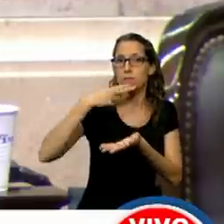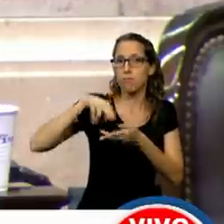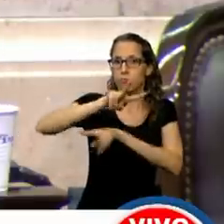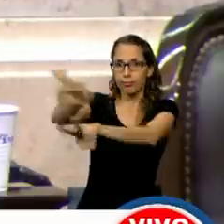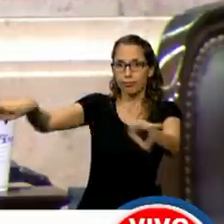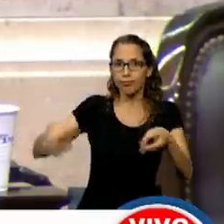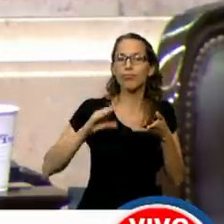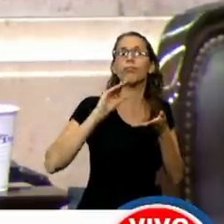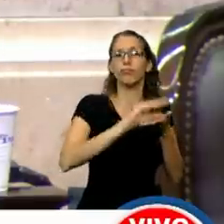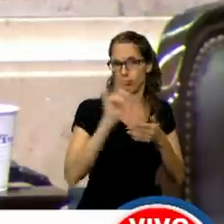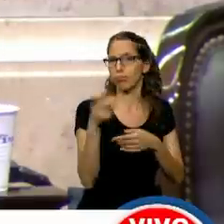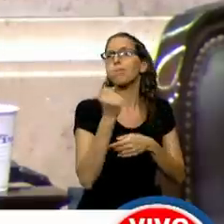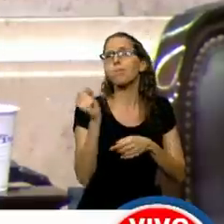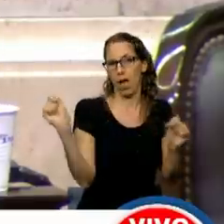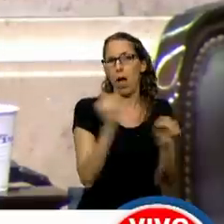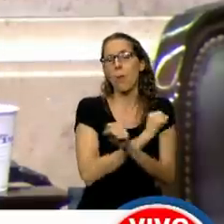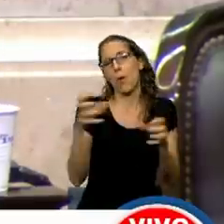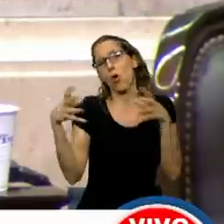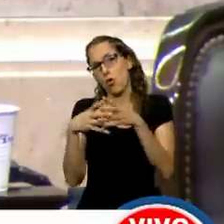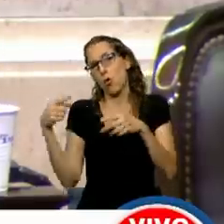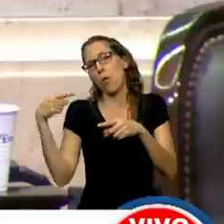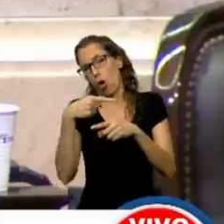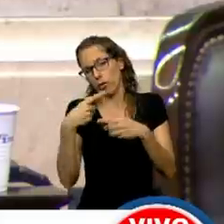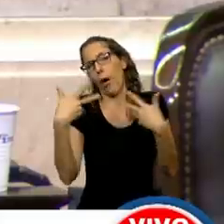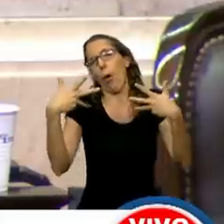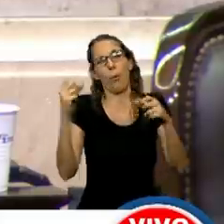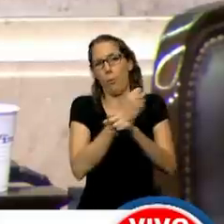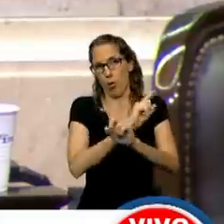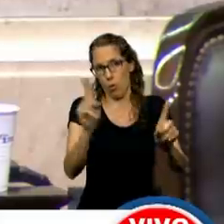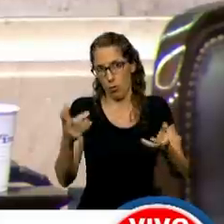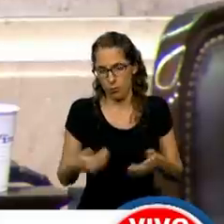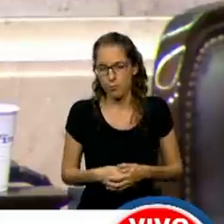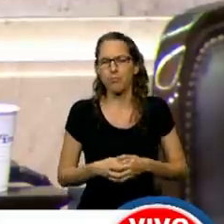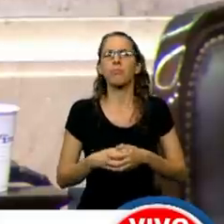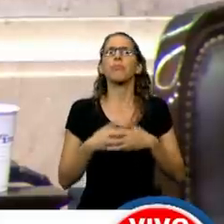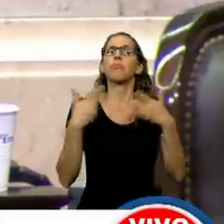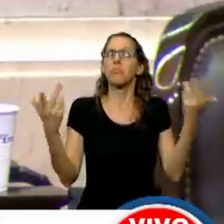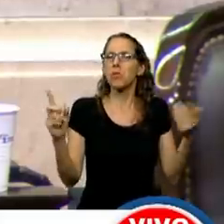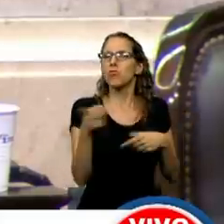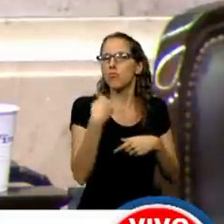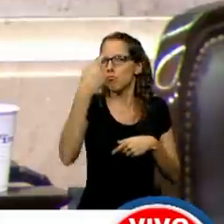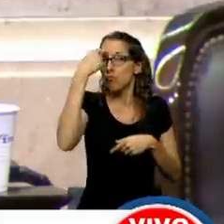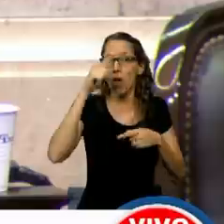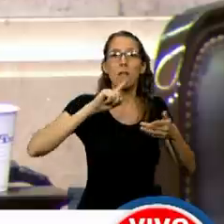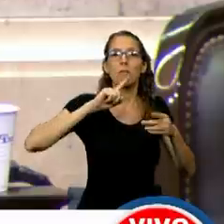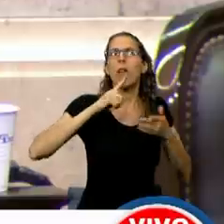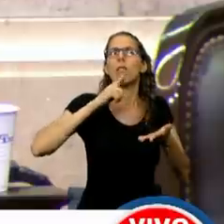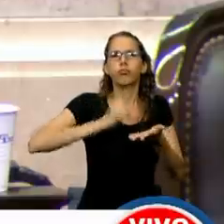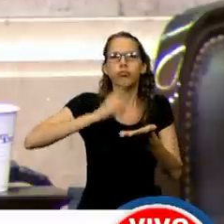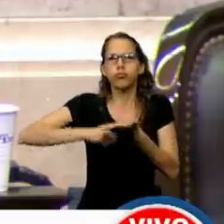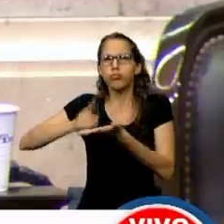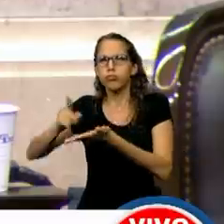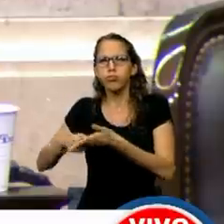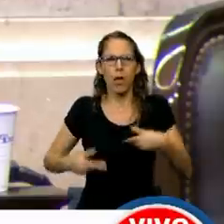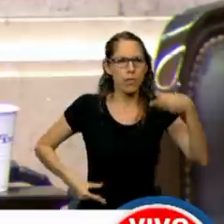que no fue acompañado por la oposición desde este lugar creo que con estas políticas de promoción y de